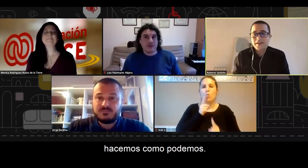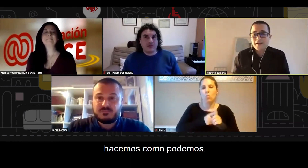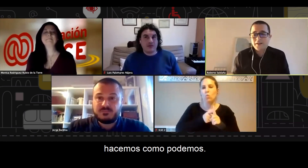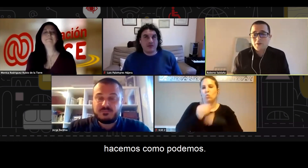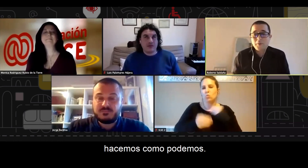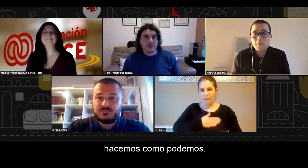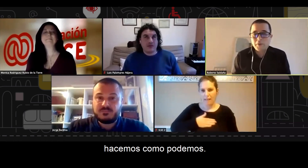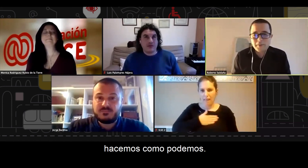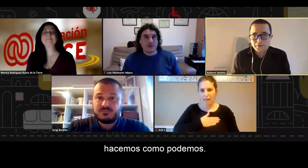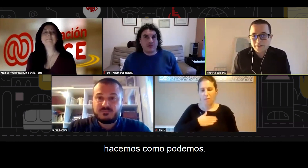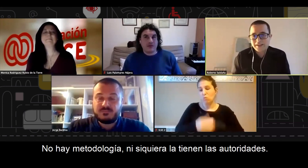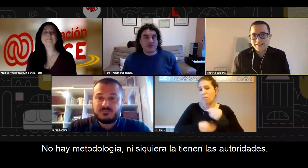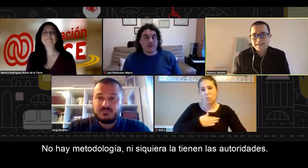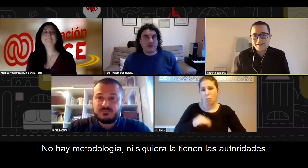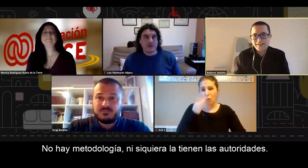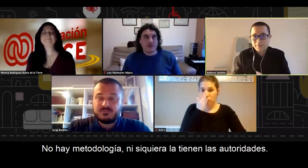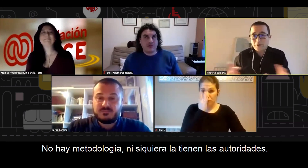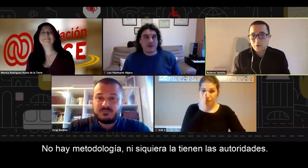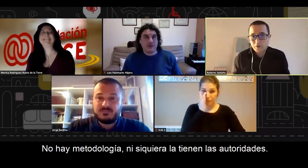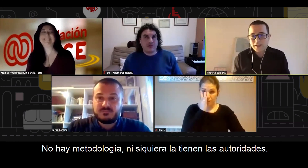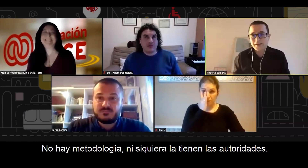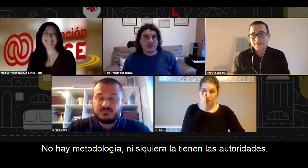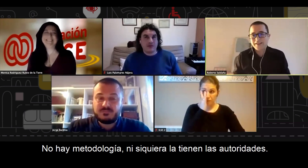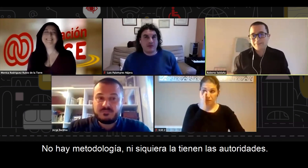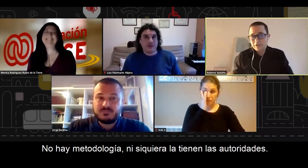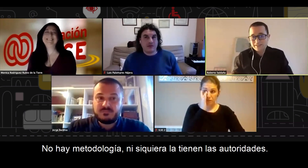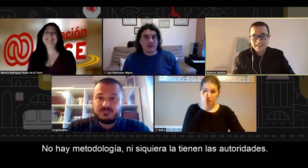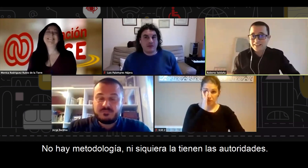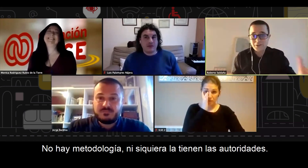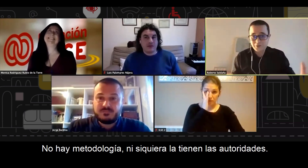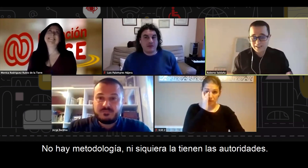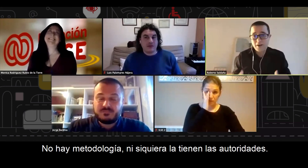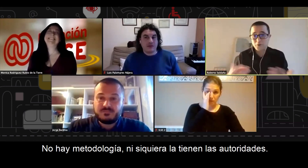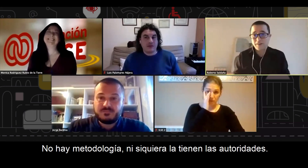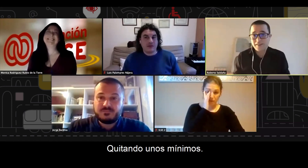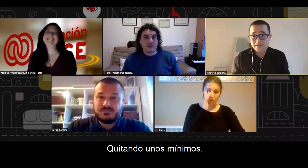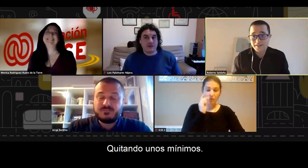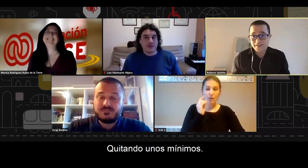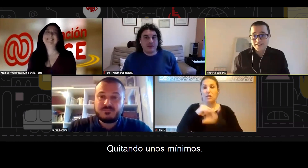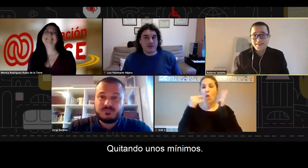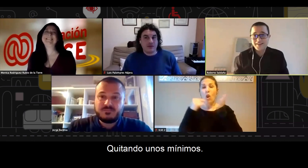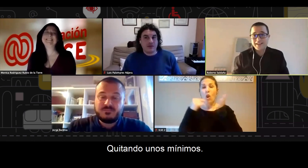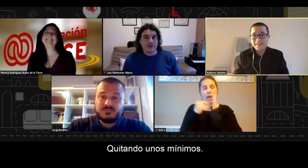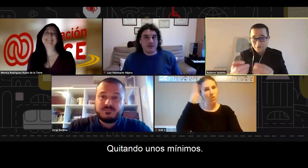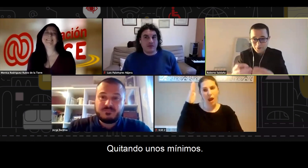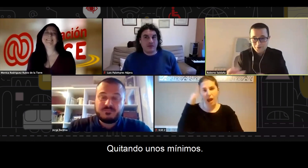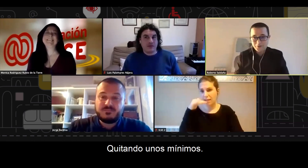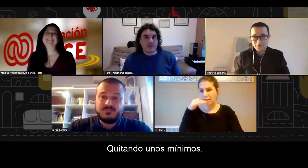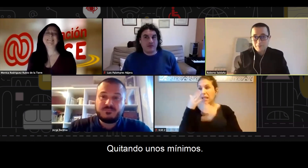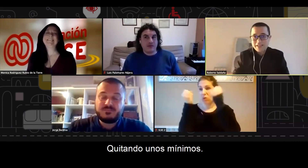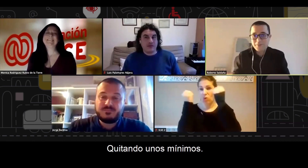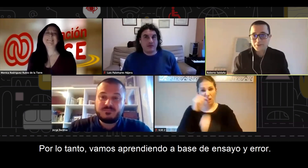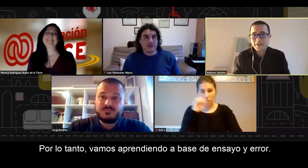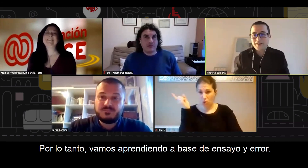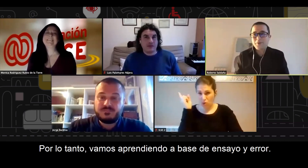lo hacemos como podemos. No hay metodología, pero ni siquiera lo tienen las autoridades, quitando unos